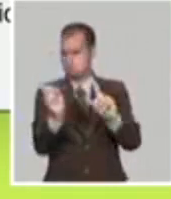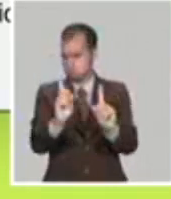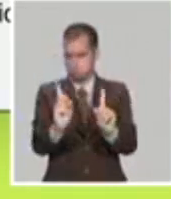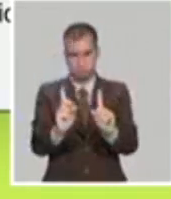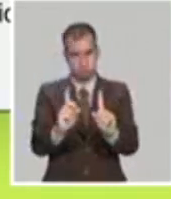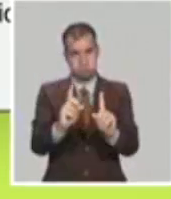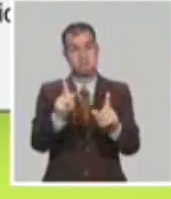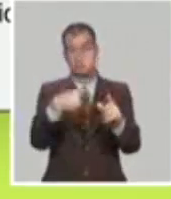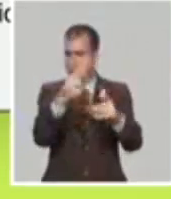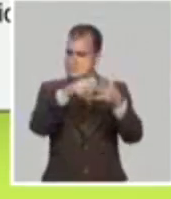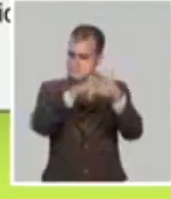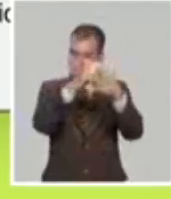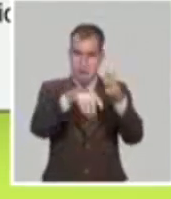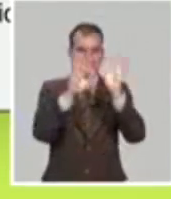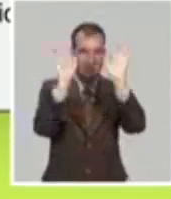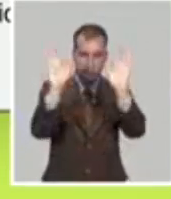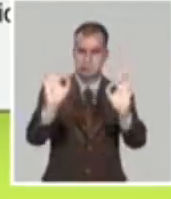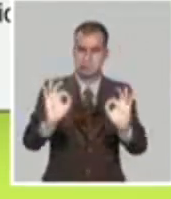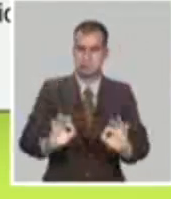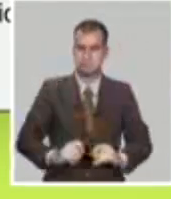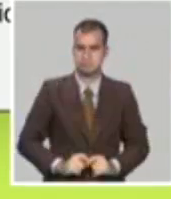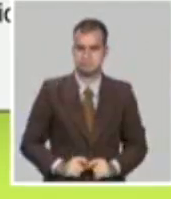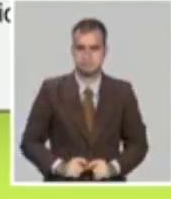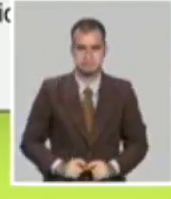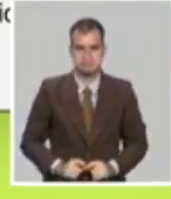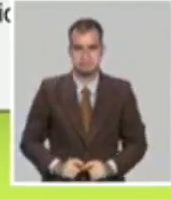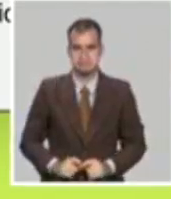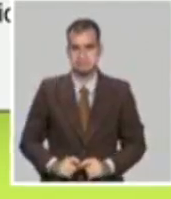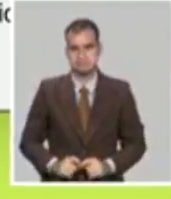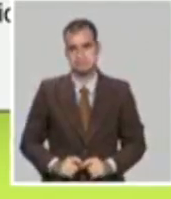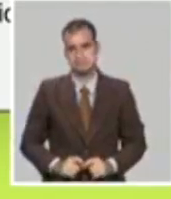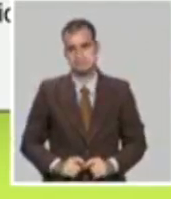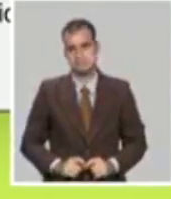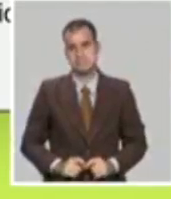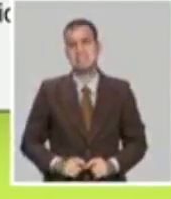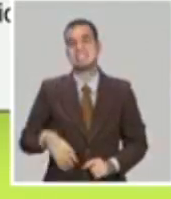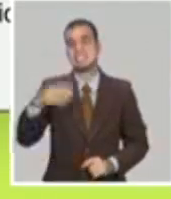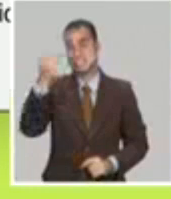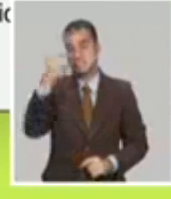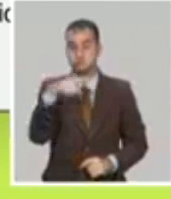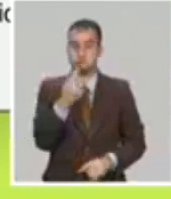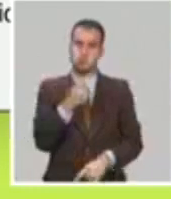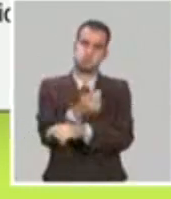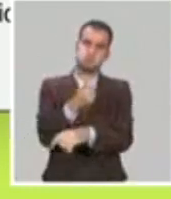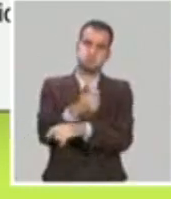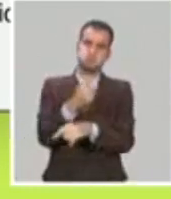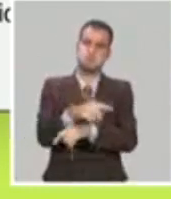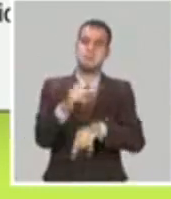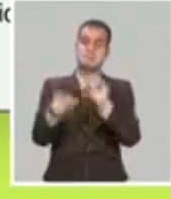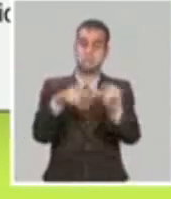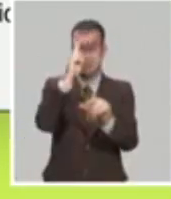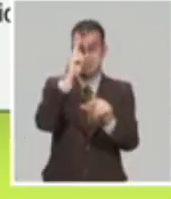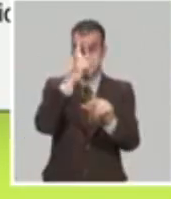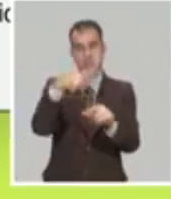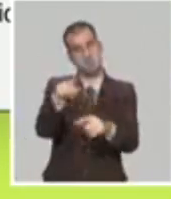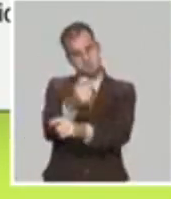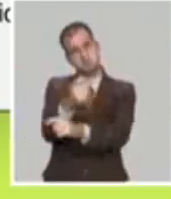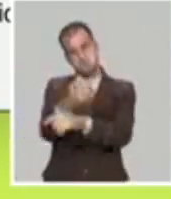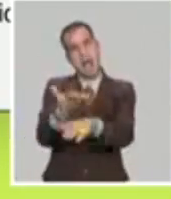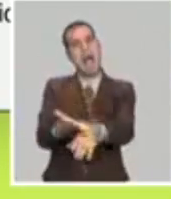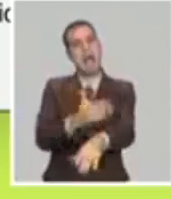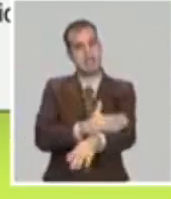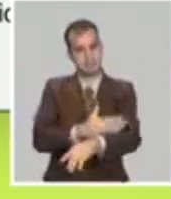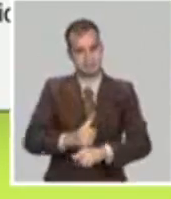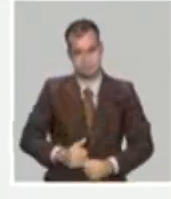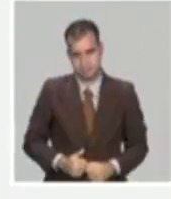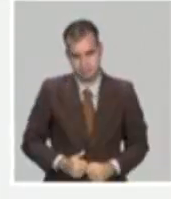masiva de nuestra población. Y bueno, hablaba de la certificación de todos los sitios y del personal que va a estar trabajando. Hay un grupo de elementos también, la